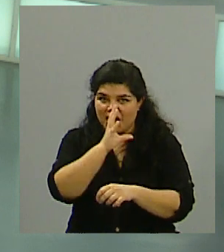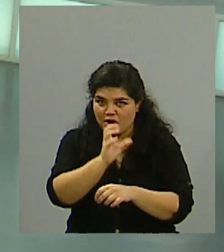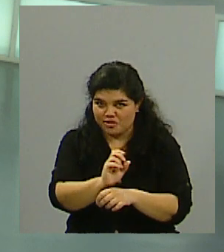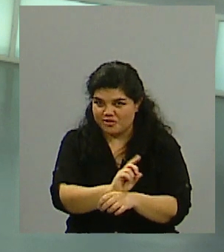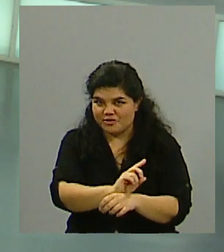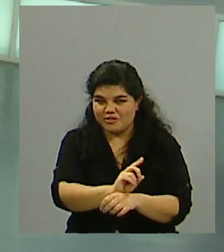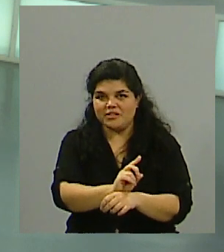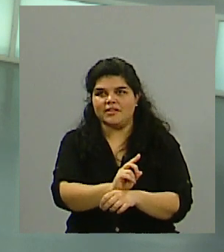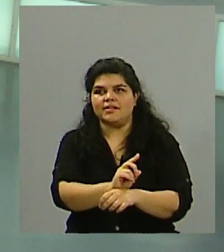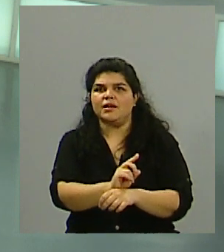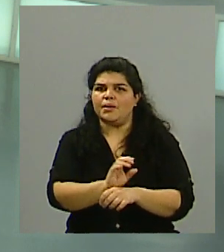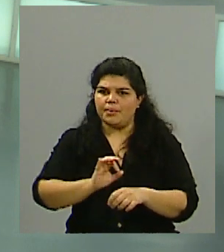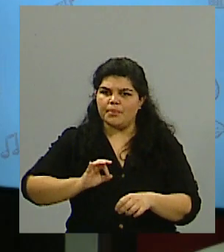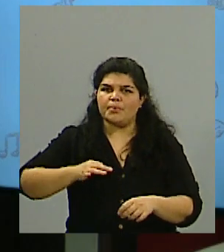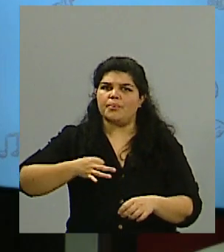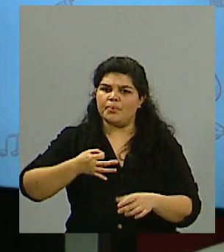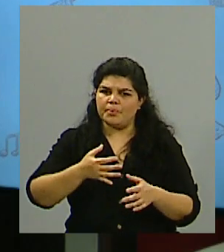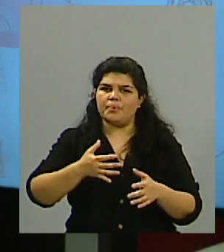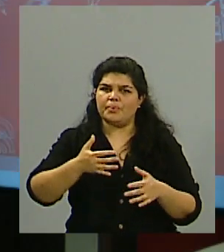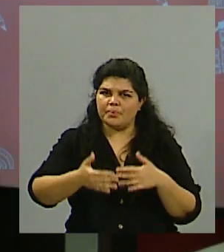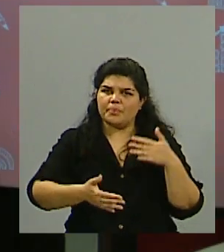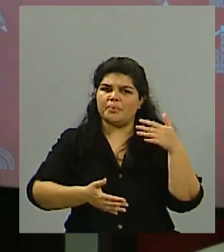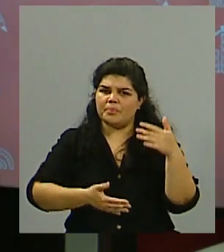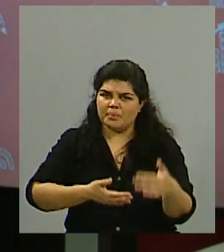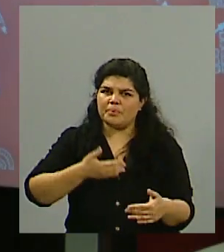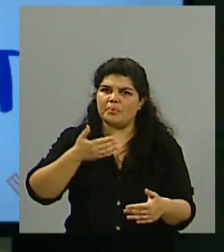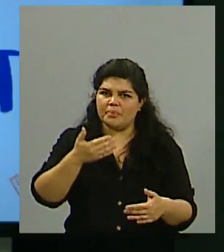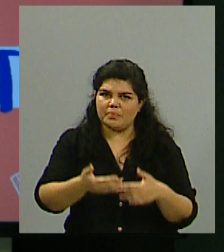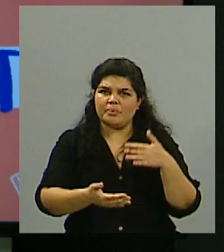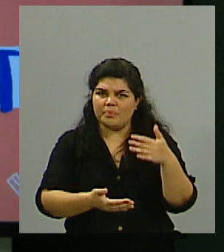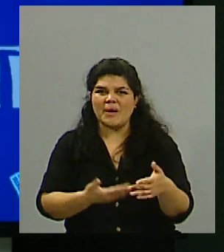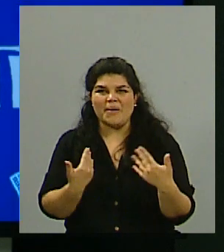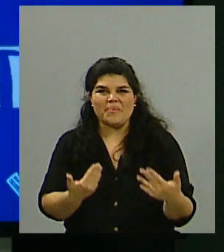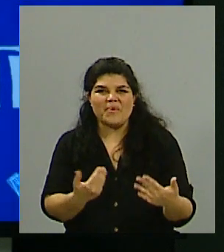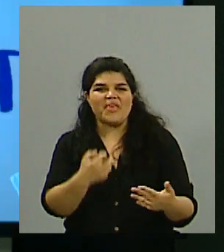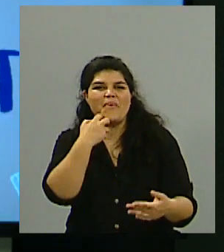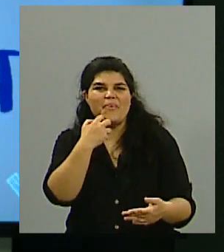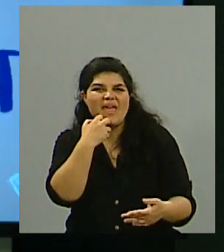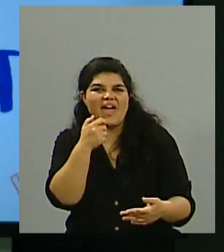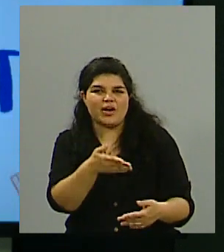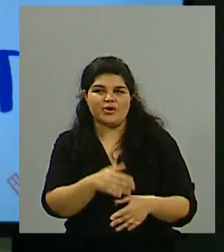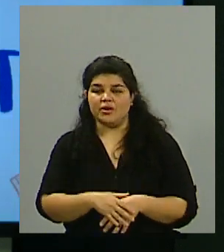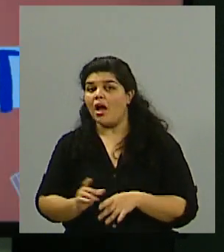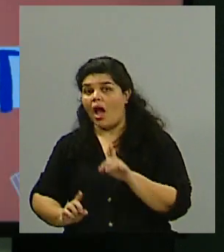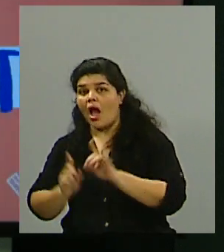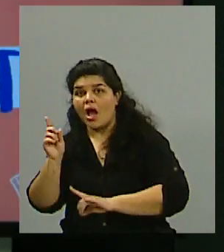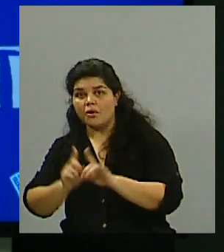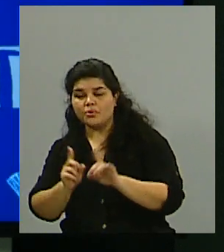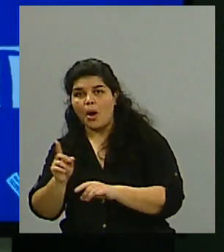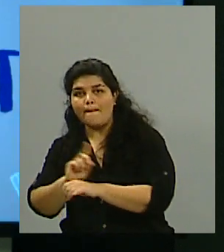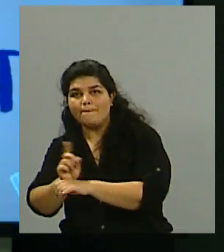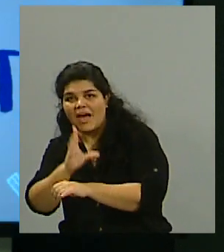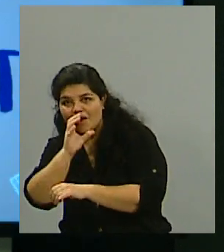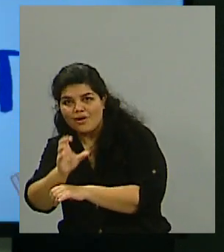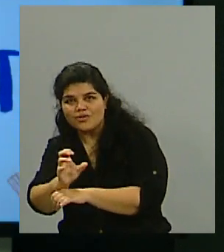una extensión de vida más importante, ¿no? Sí, son mucho más longevos. De hecho, ahora tenemos pacientes de 19, 20 años, que antes